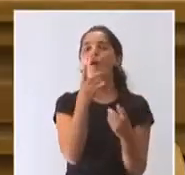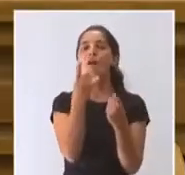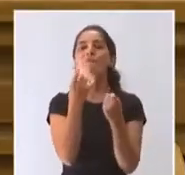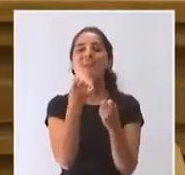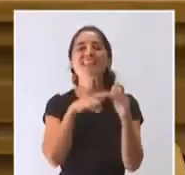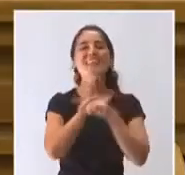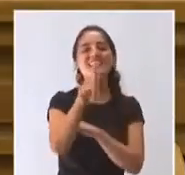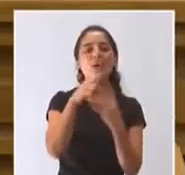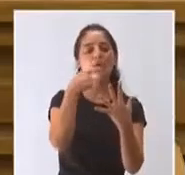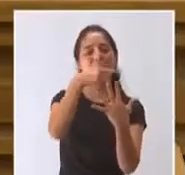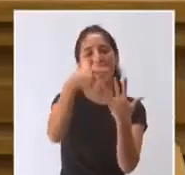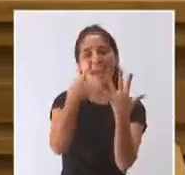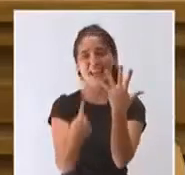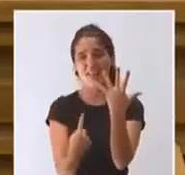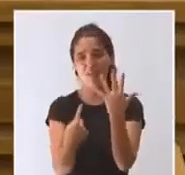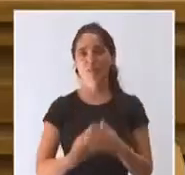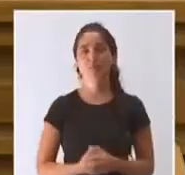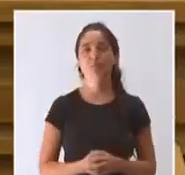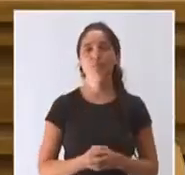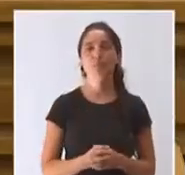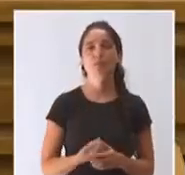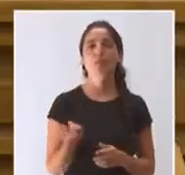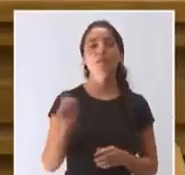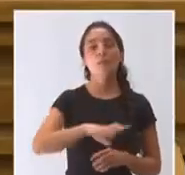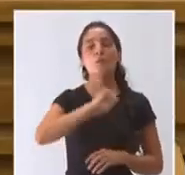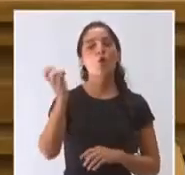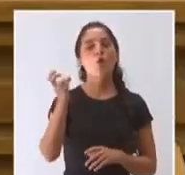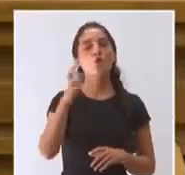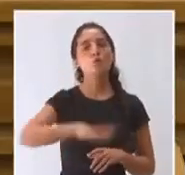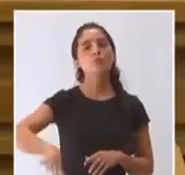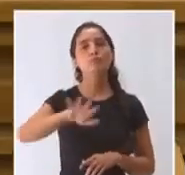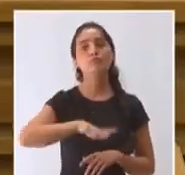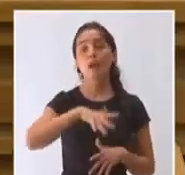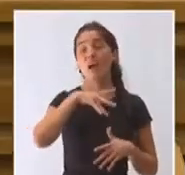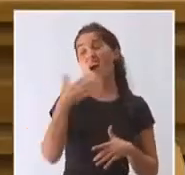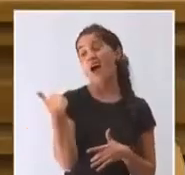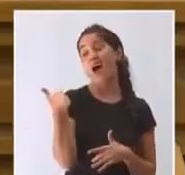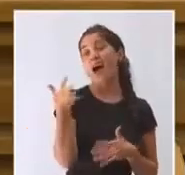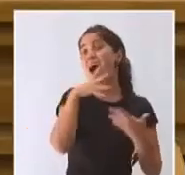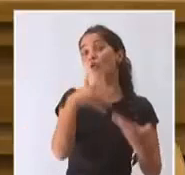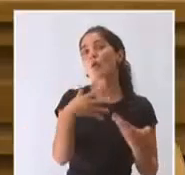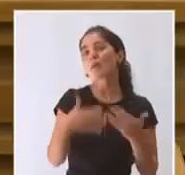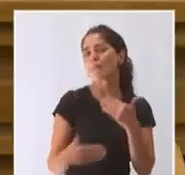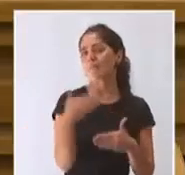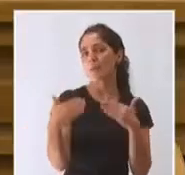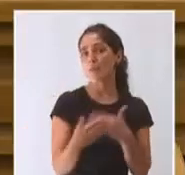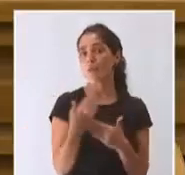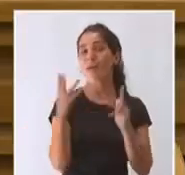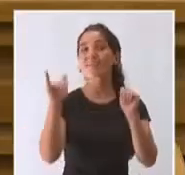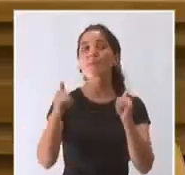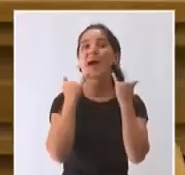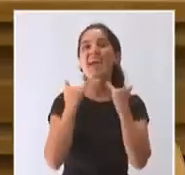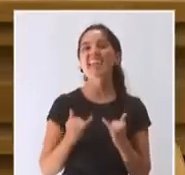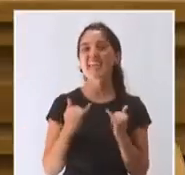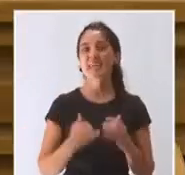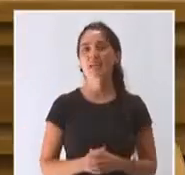este terreno y en otro que es importante también últimamente muy de moda que es el de las energías en energía lamentablemente está de moda por la